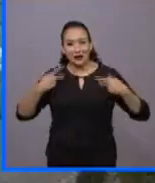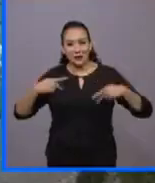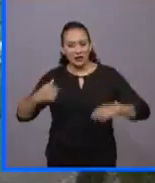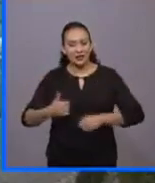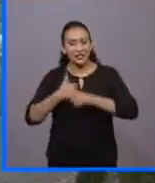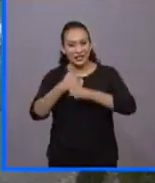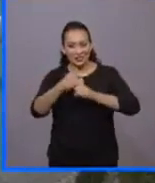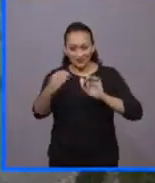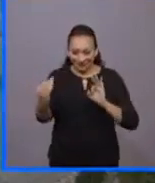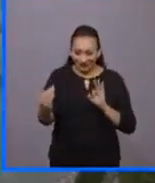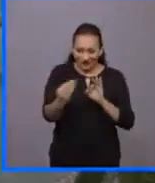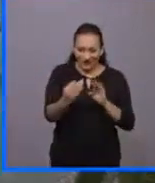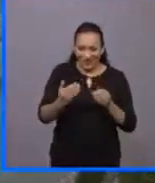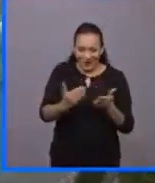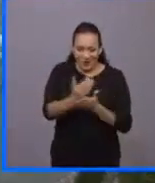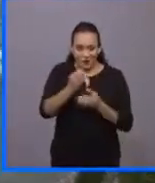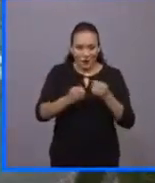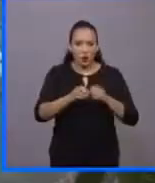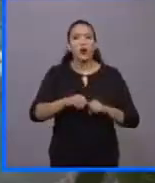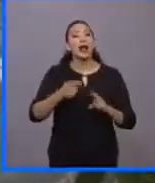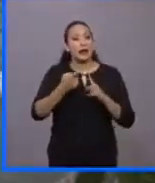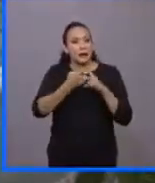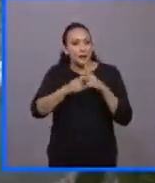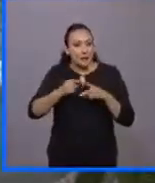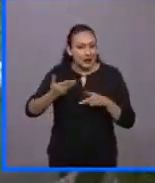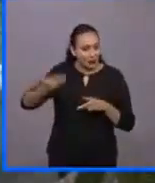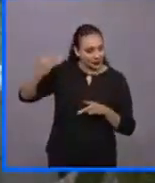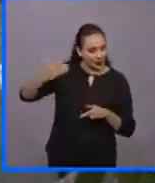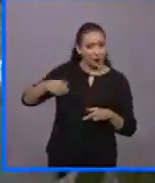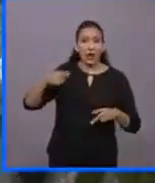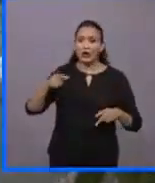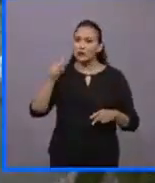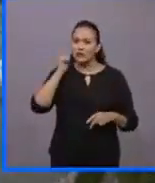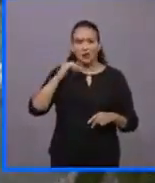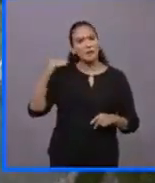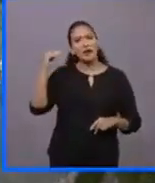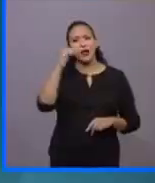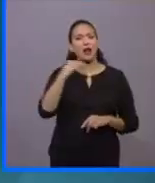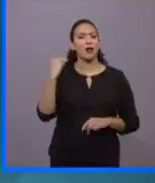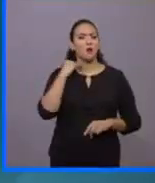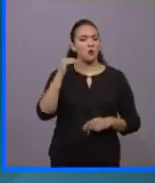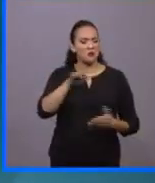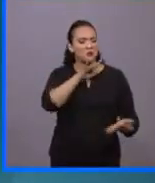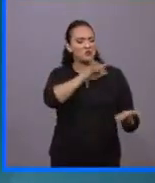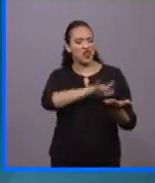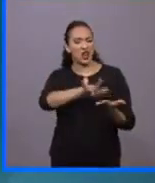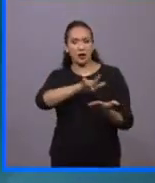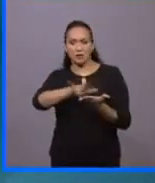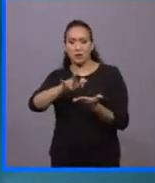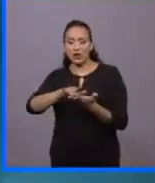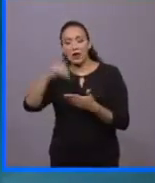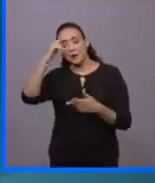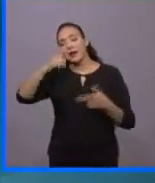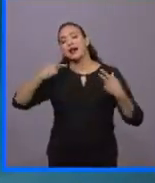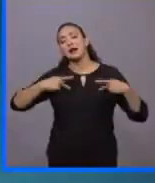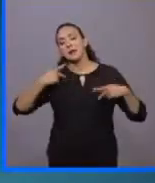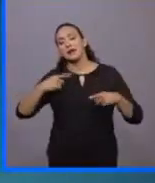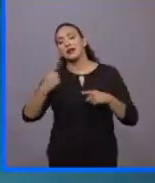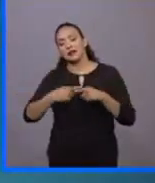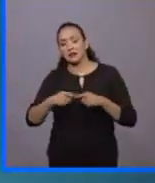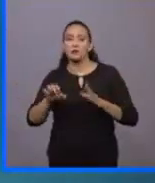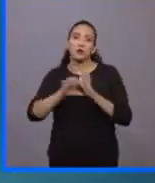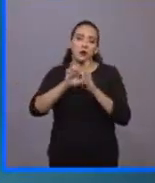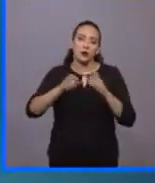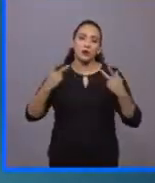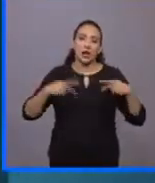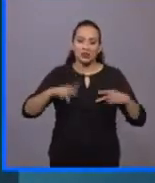más lo necesitan. Desde su creación, ha ofrecido representación legal gratuita y especializada a personas acusadas de un